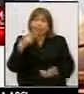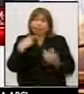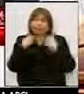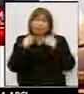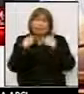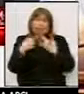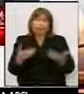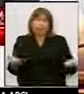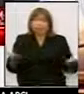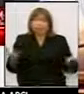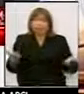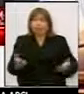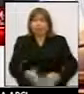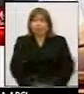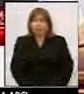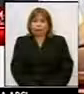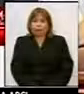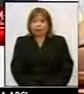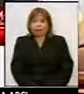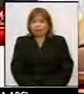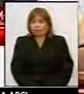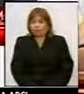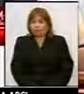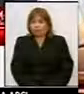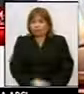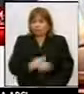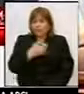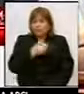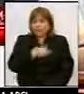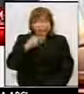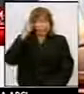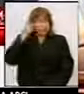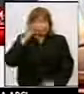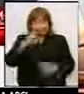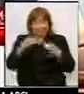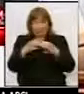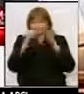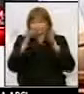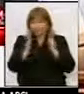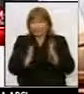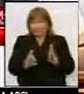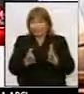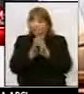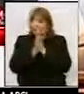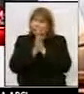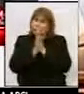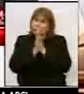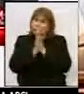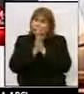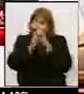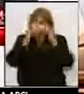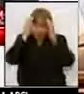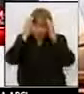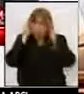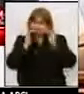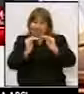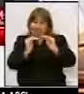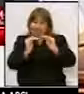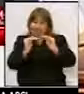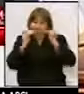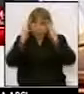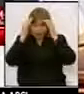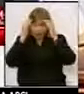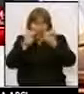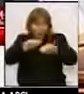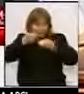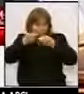Presidenta. Por eso, a los congresistas también les pido coherencia, coherencia en la